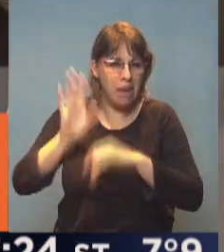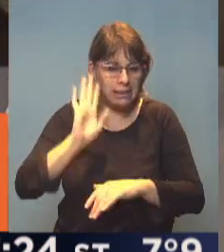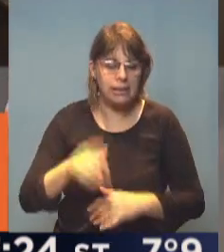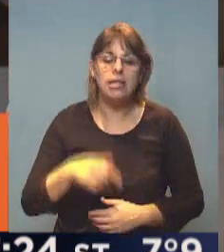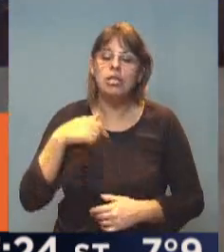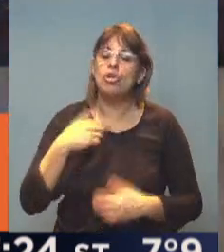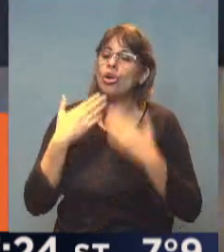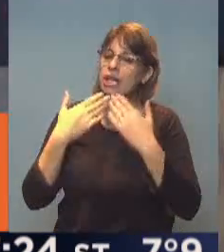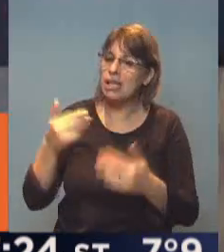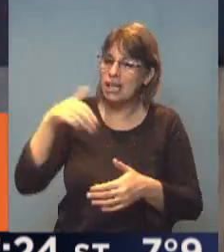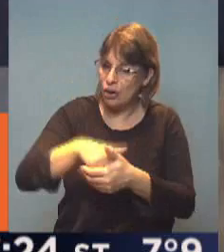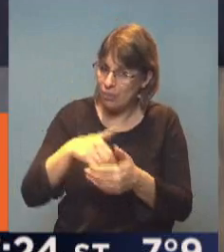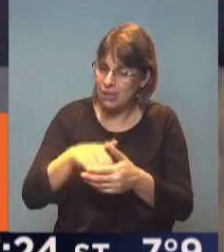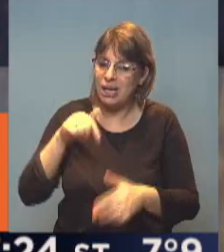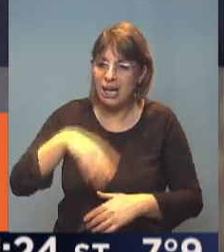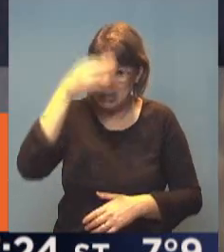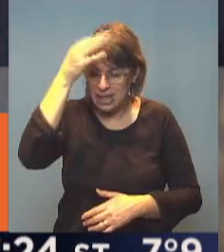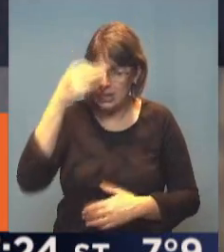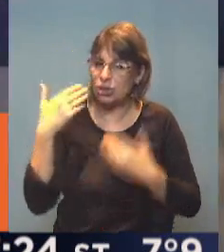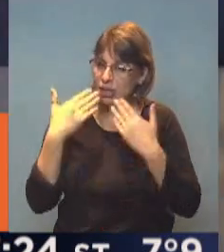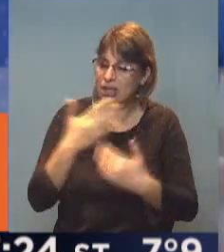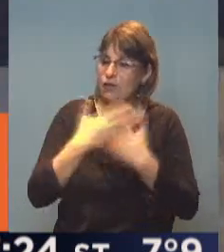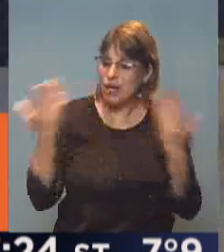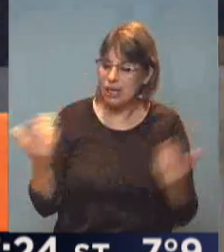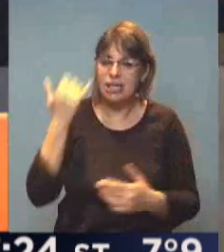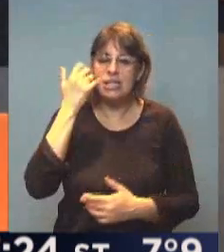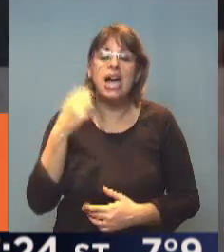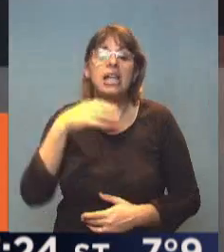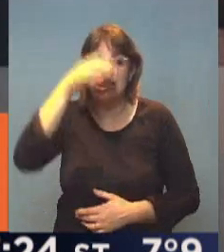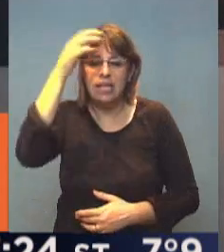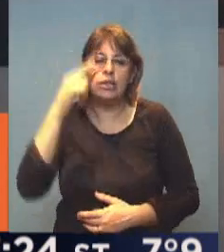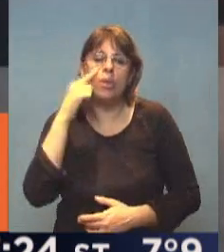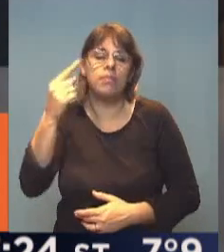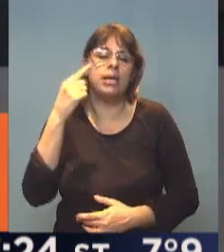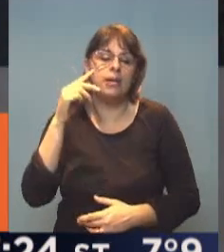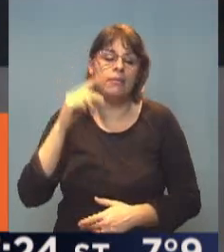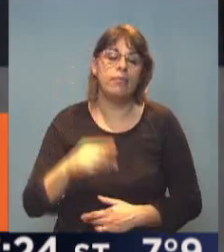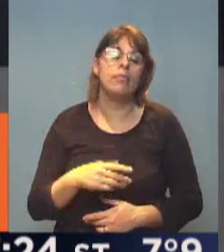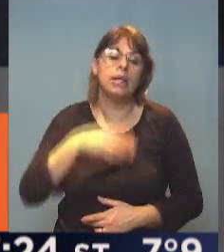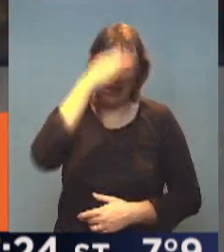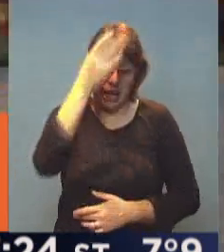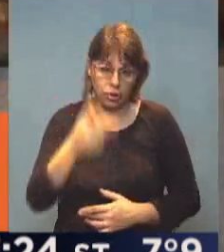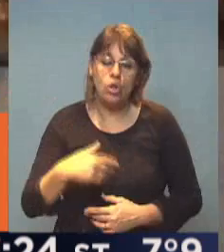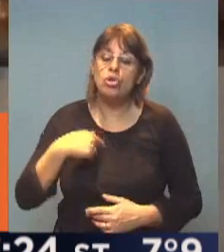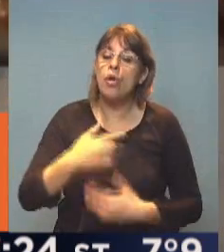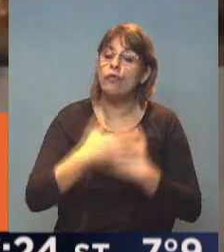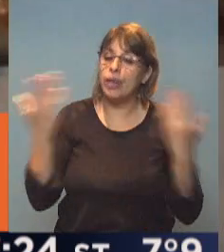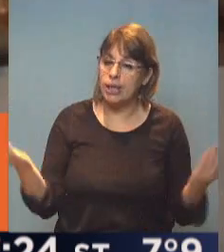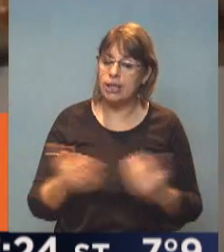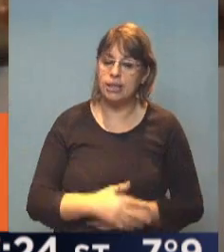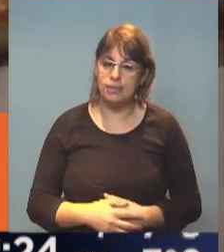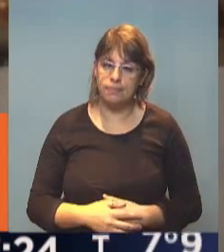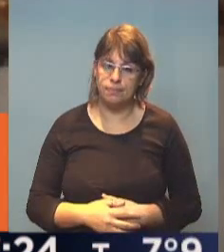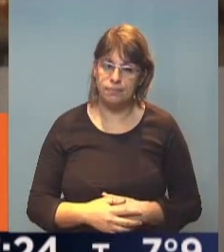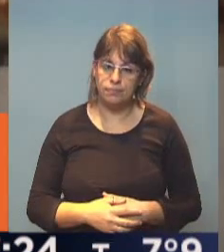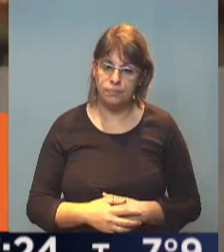ser parte de este fenómeno, feliz, agradecida, cumpliendo 1000 funciones, muy, muy, muy agradecida. Y estoy súper, súper feliz, supongo